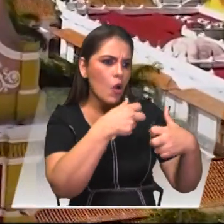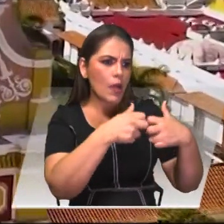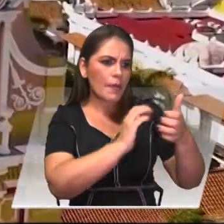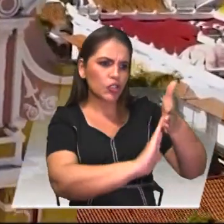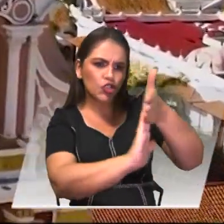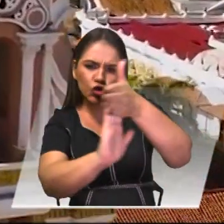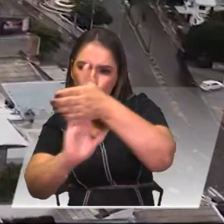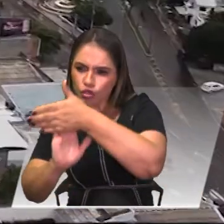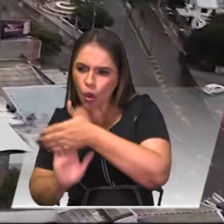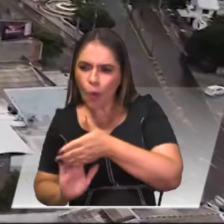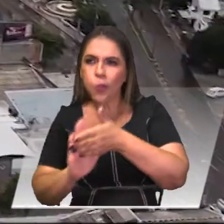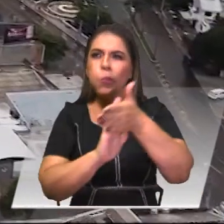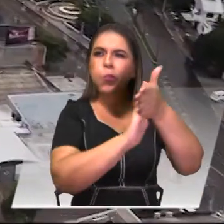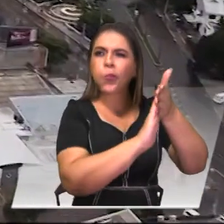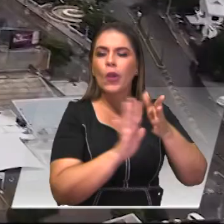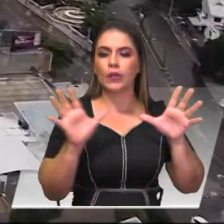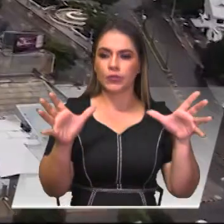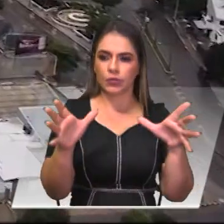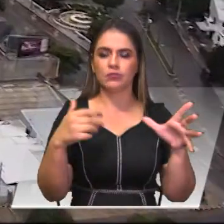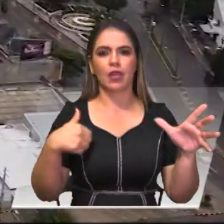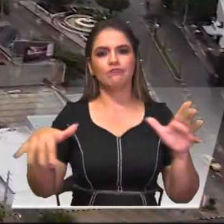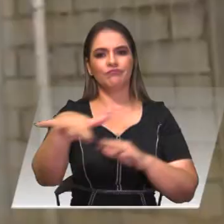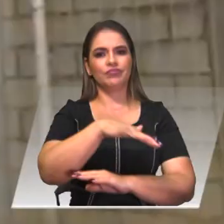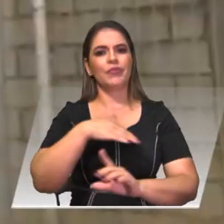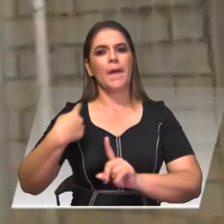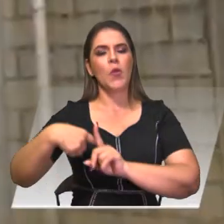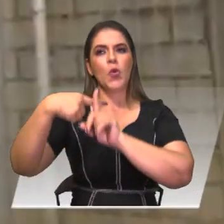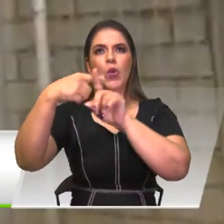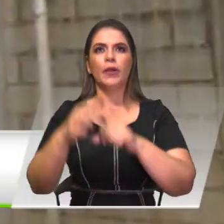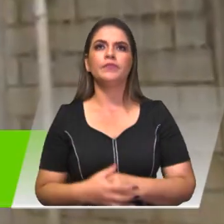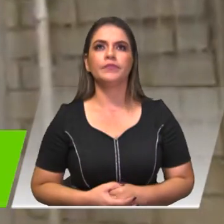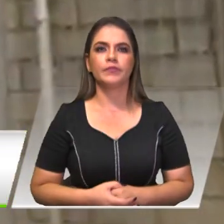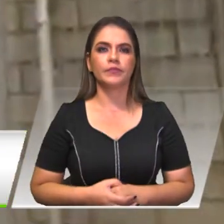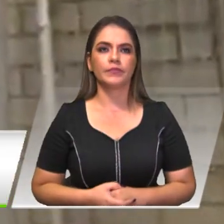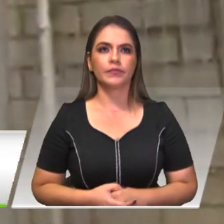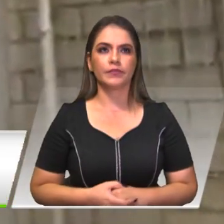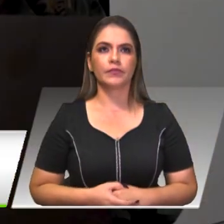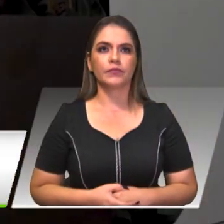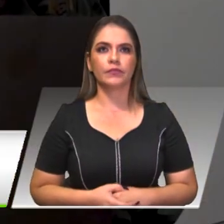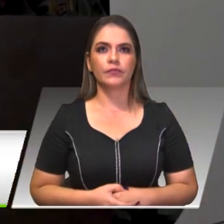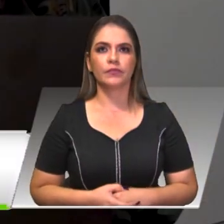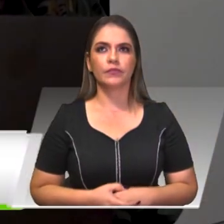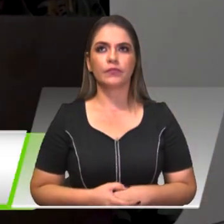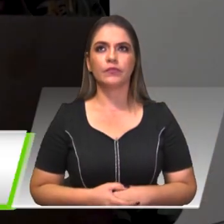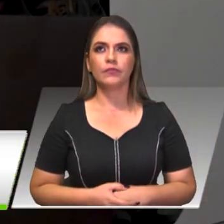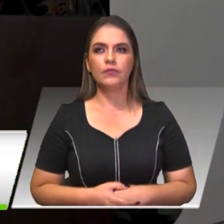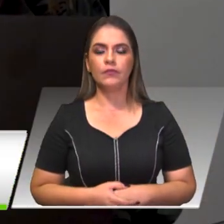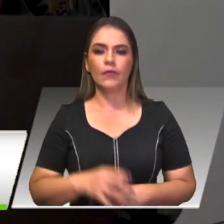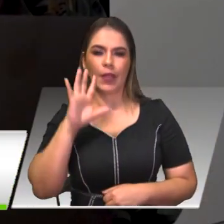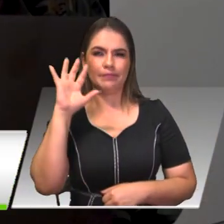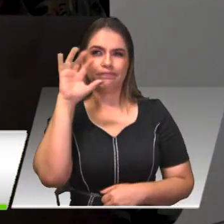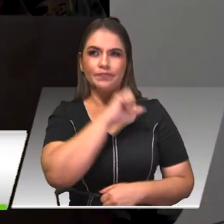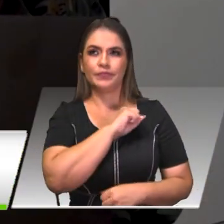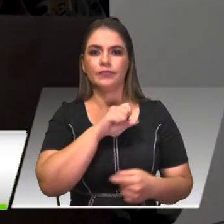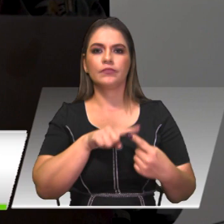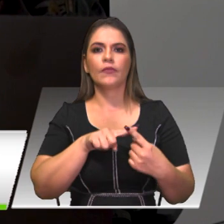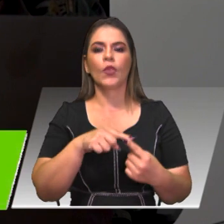energético e intervenir allí para mejorar el indicador de interrupción de energía logramos identificar